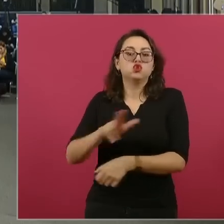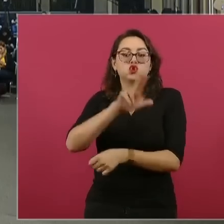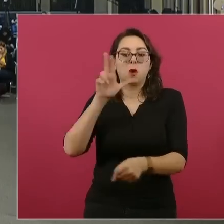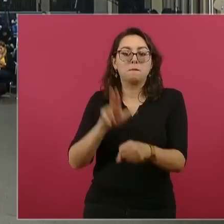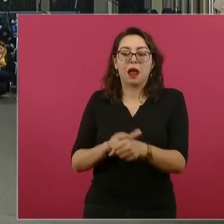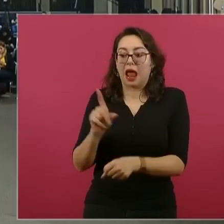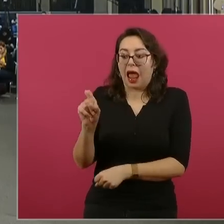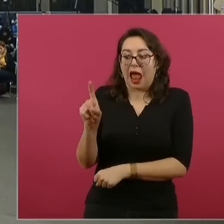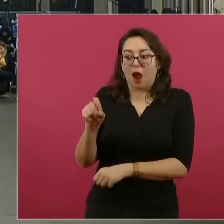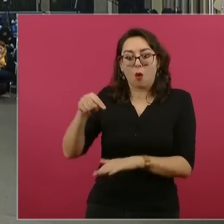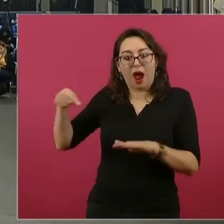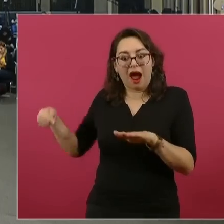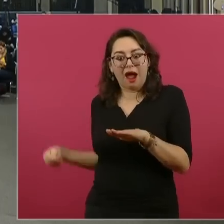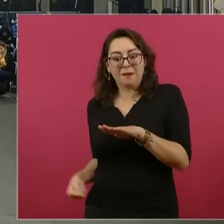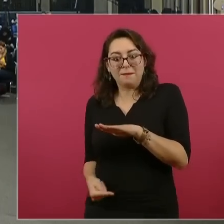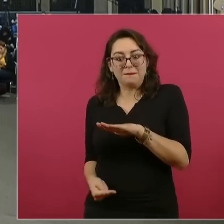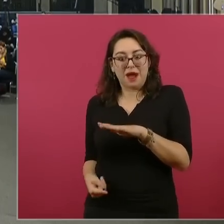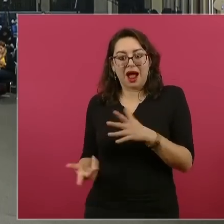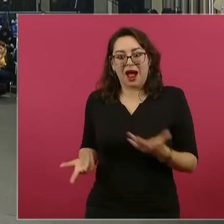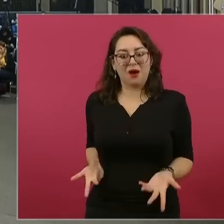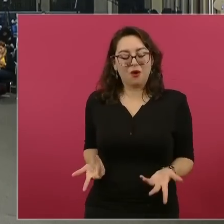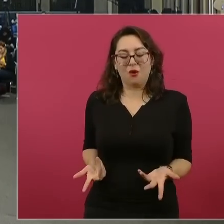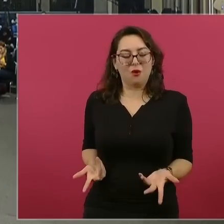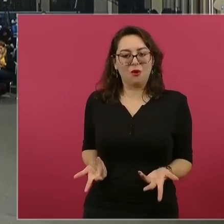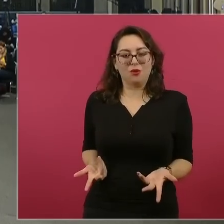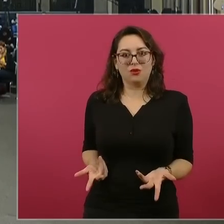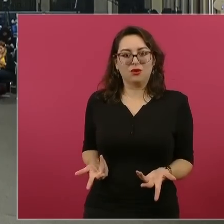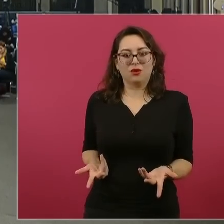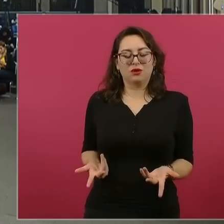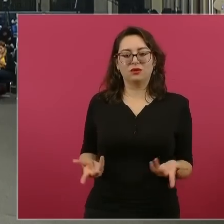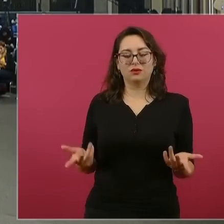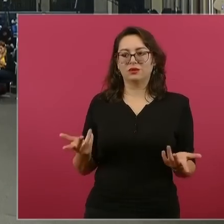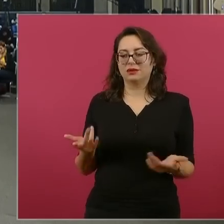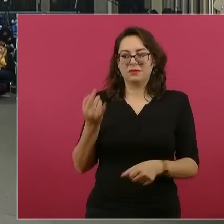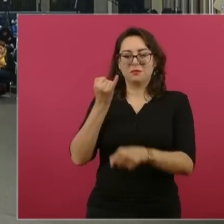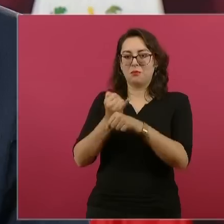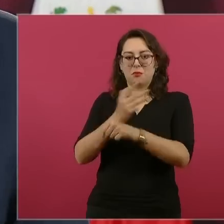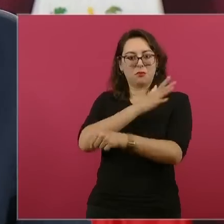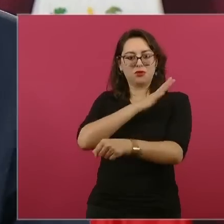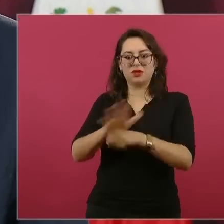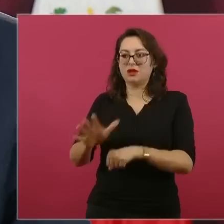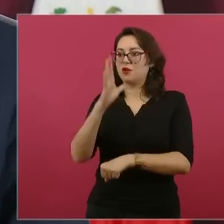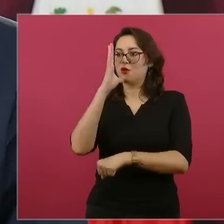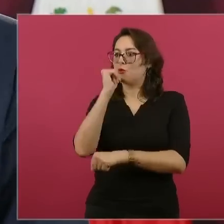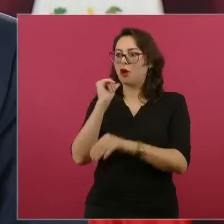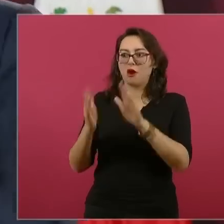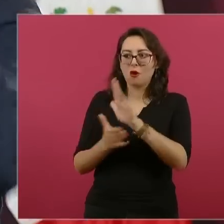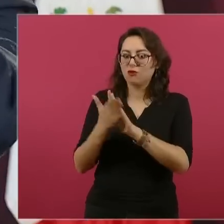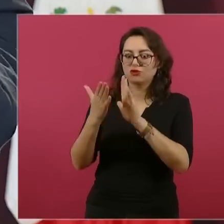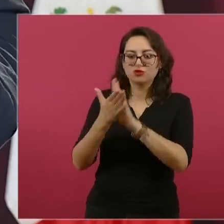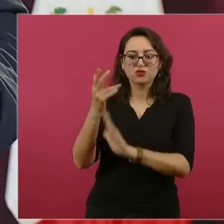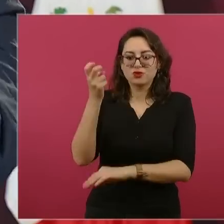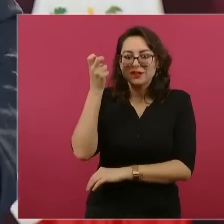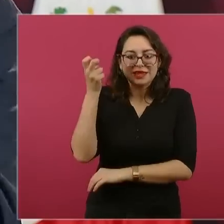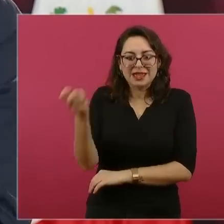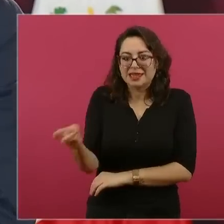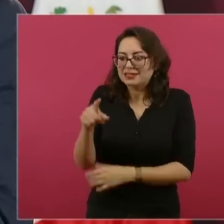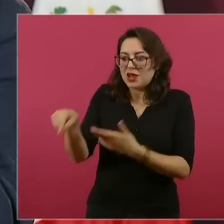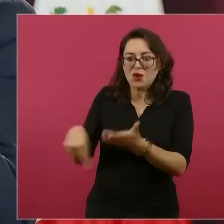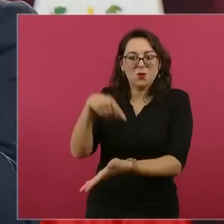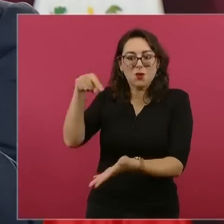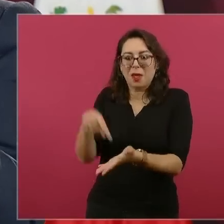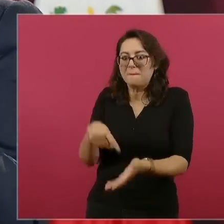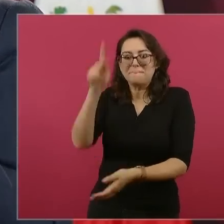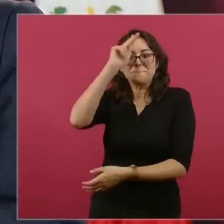Es la parte de más hundimientos en todo el Valle de México. O sea, escogieron